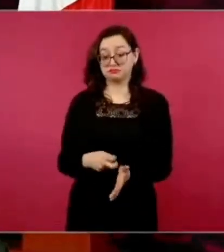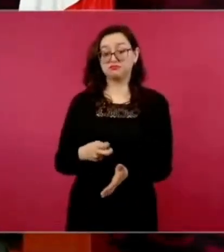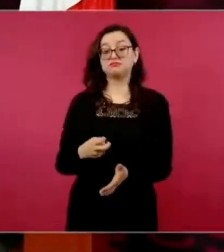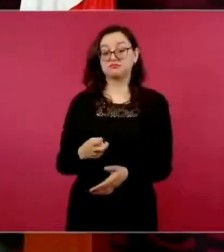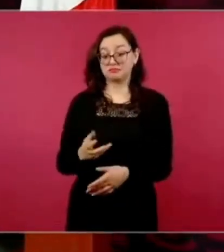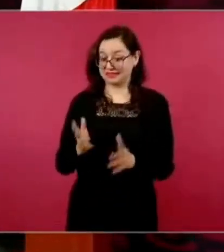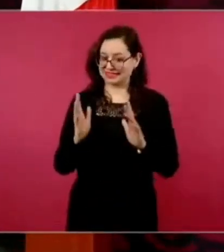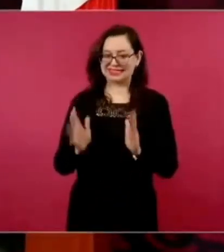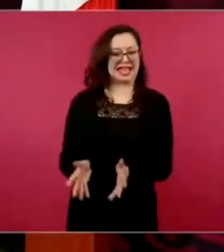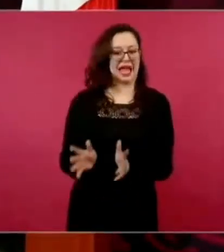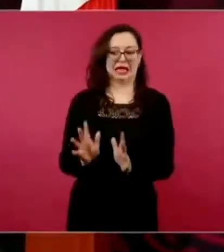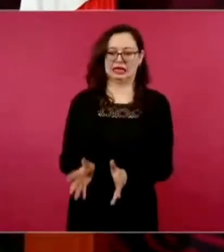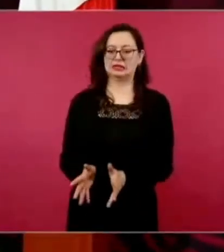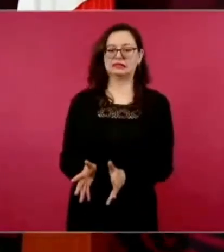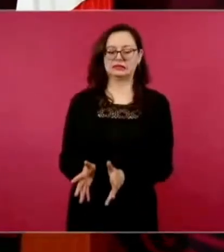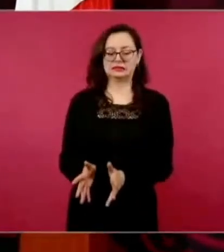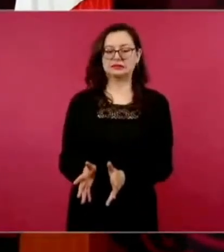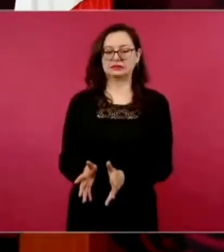También